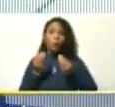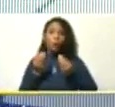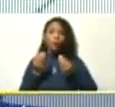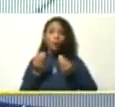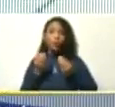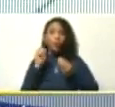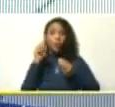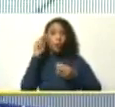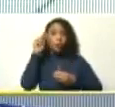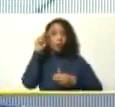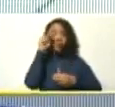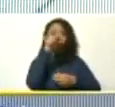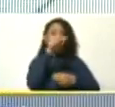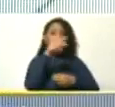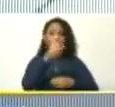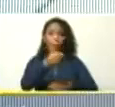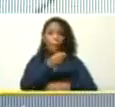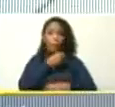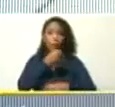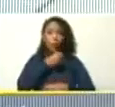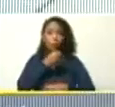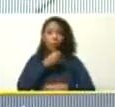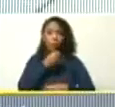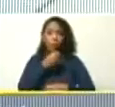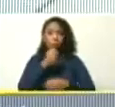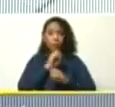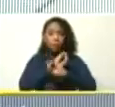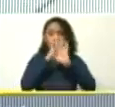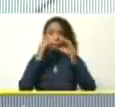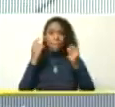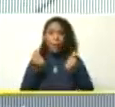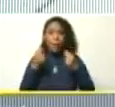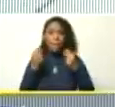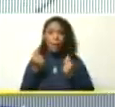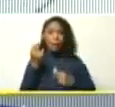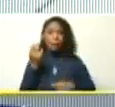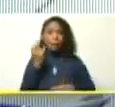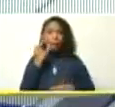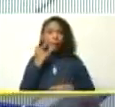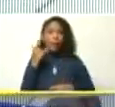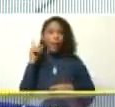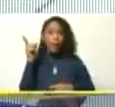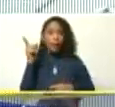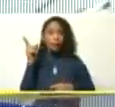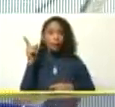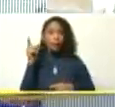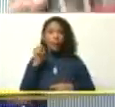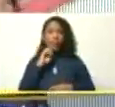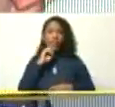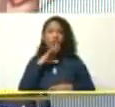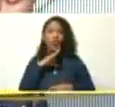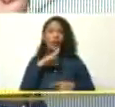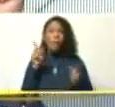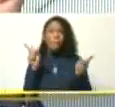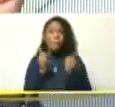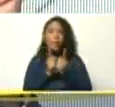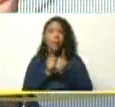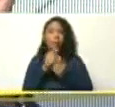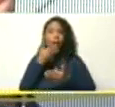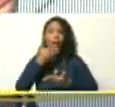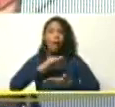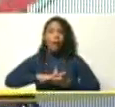de una observación del periodista agudo, perspicaz, que fue Arles, que se llama Historias Mínimas de la Carta